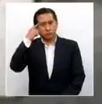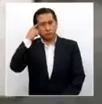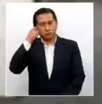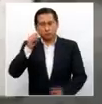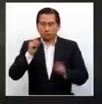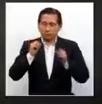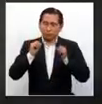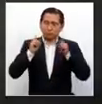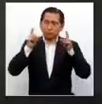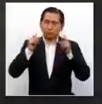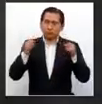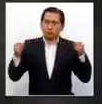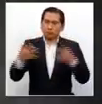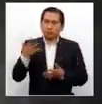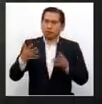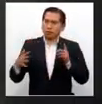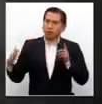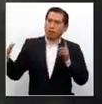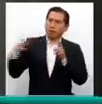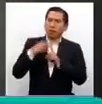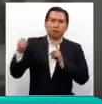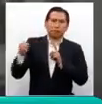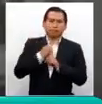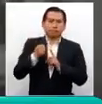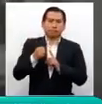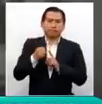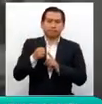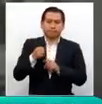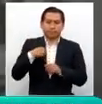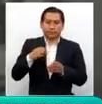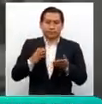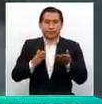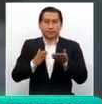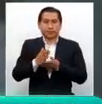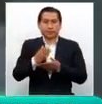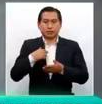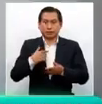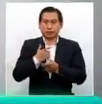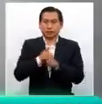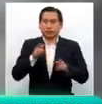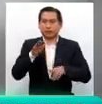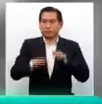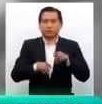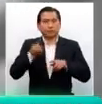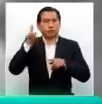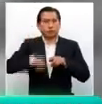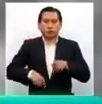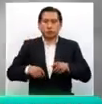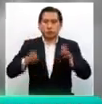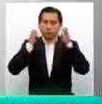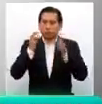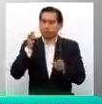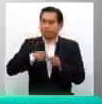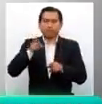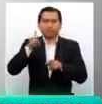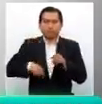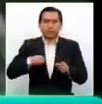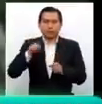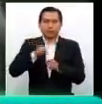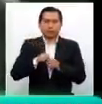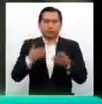día con el temor de ser reprimidos, sin poder ejercer el derecho a la libre locomoción, educación, trabajo y